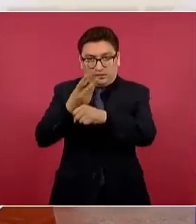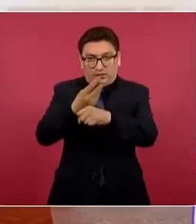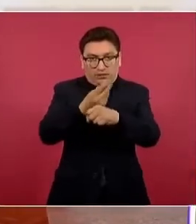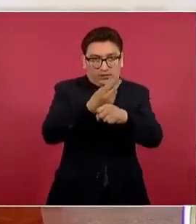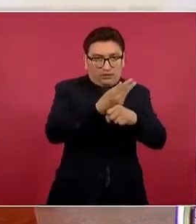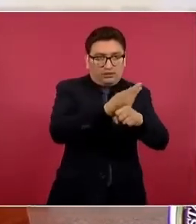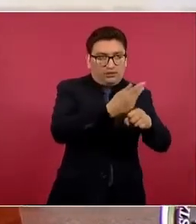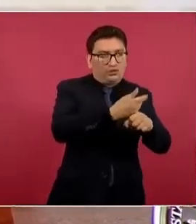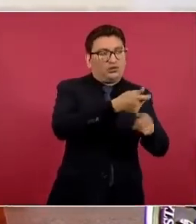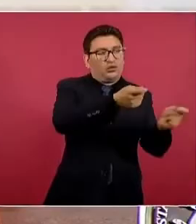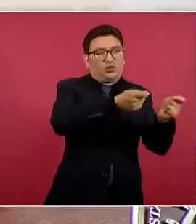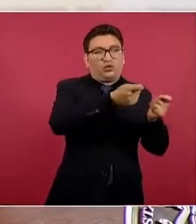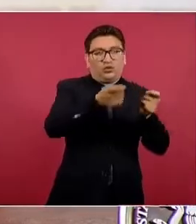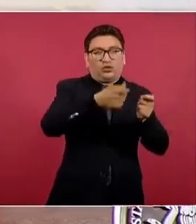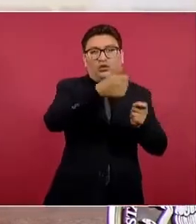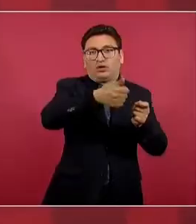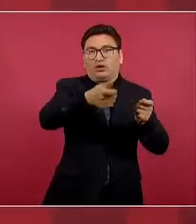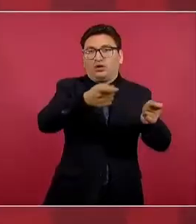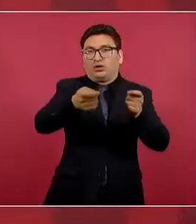maneje